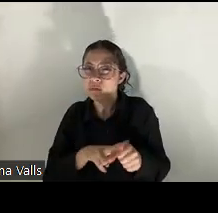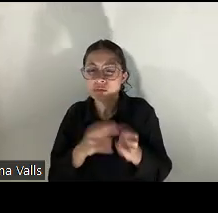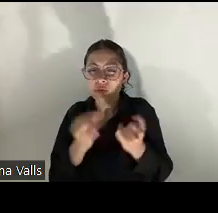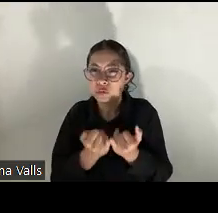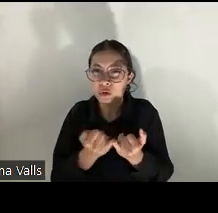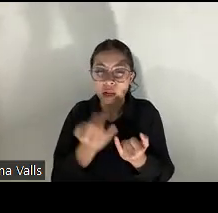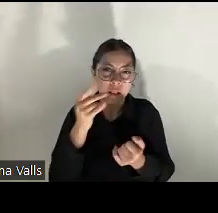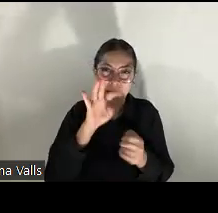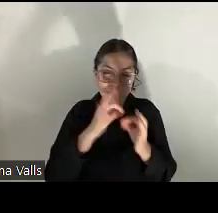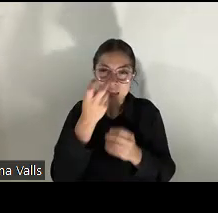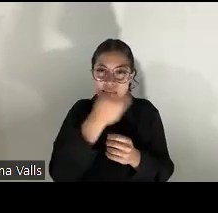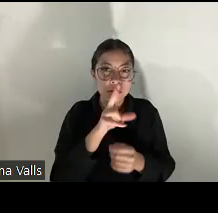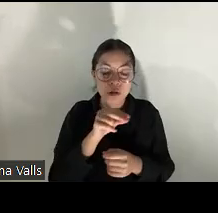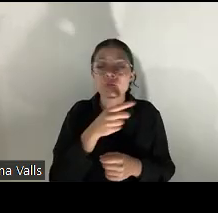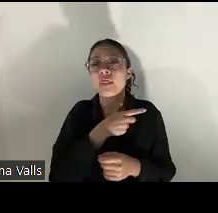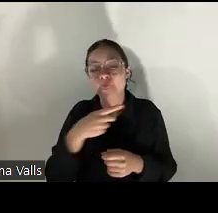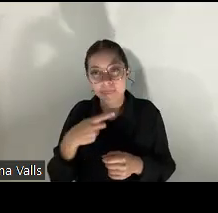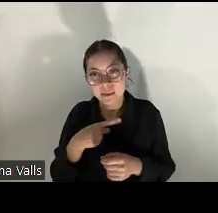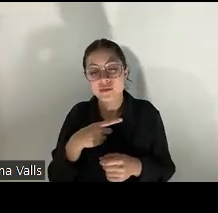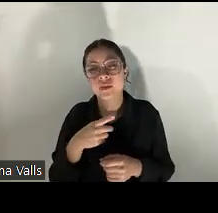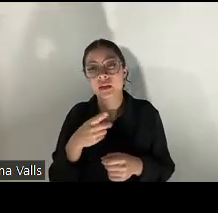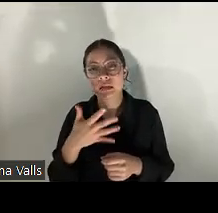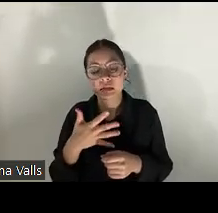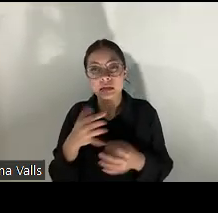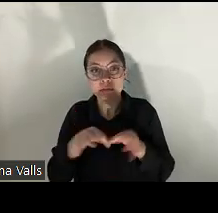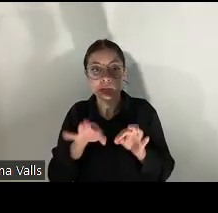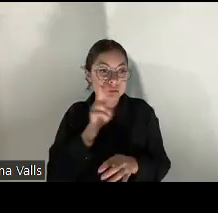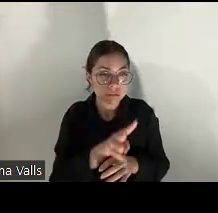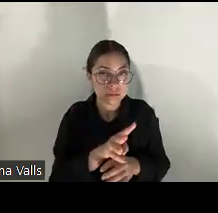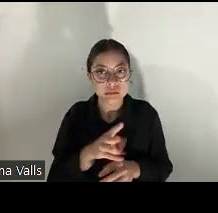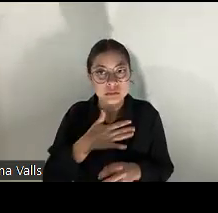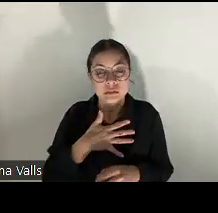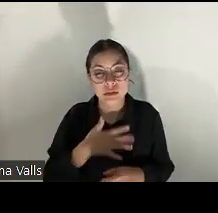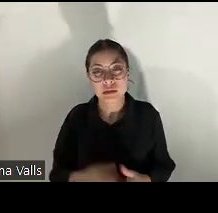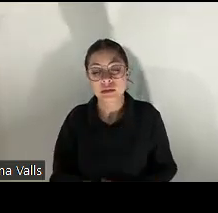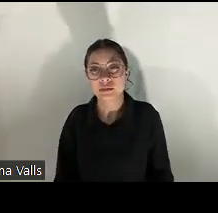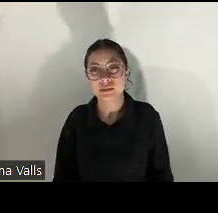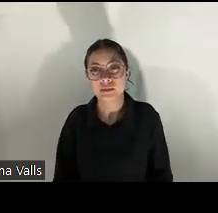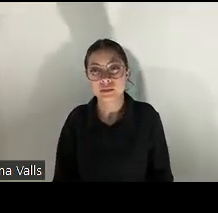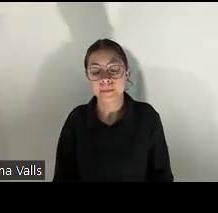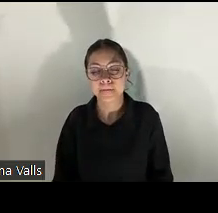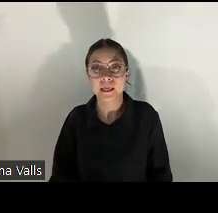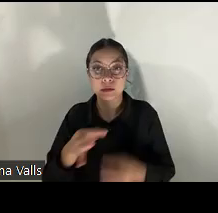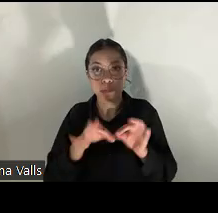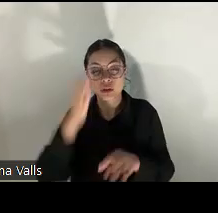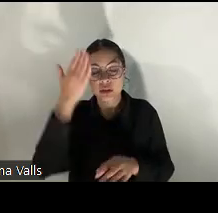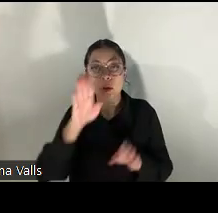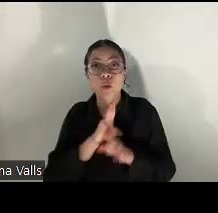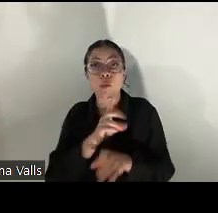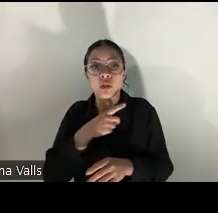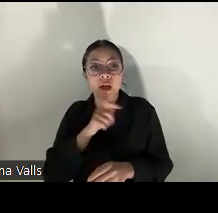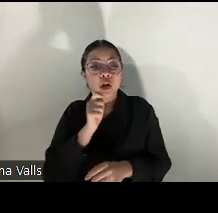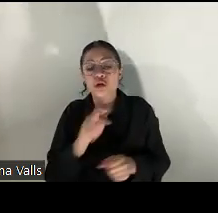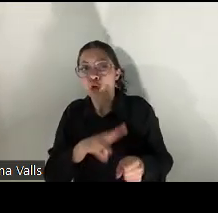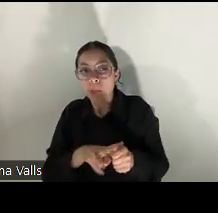viendo aquí debe de llamarnos la atención. Es muy importante conocer cómo es lo normal para poder después ver qué es lo